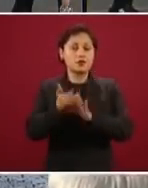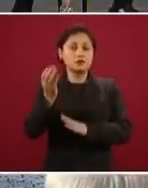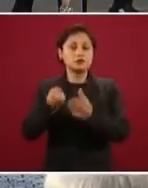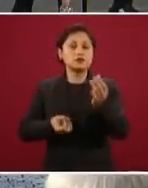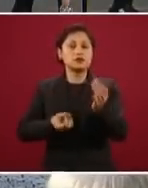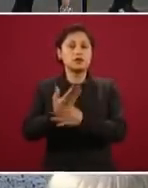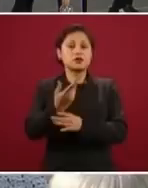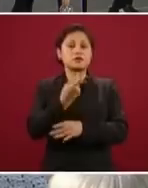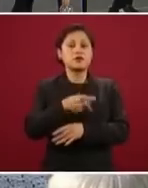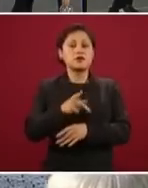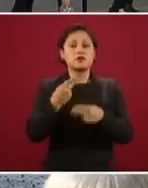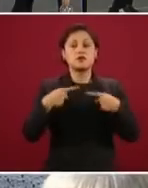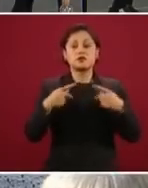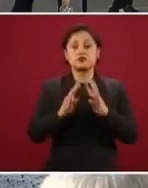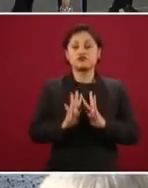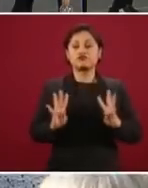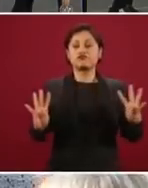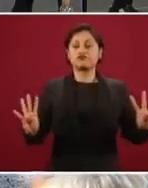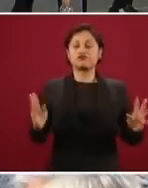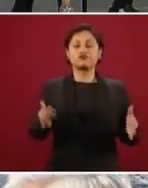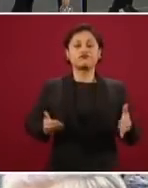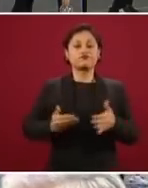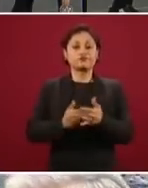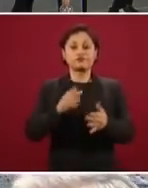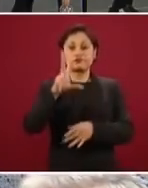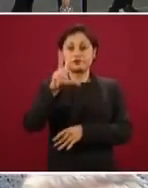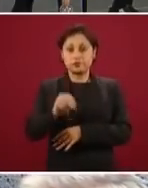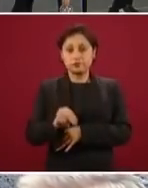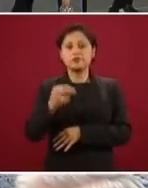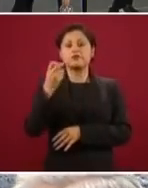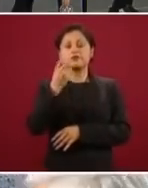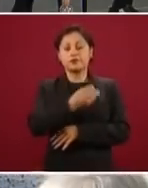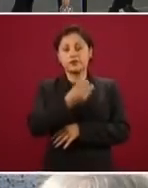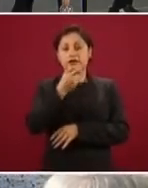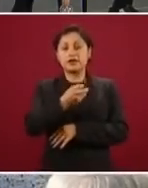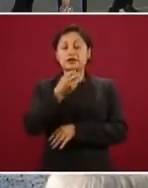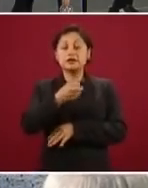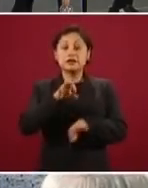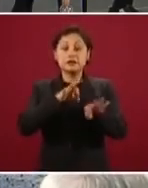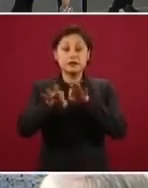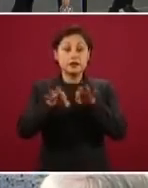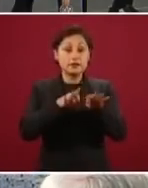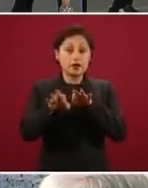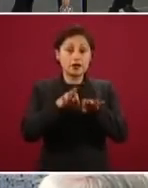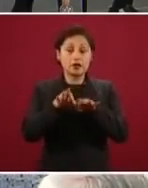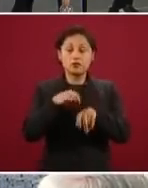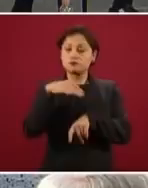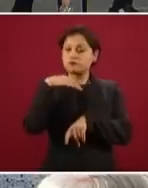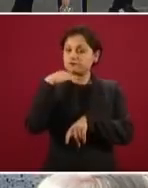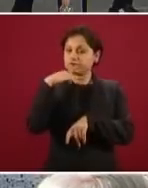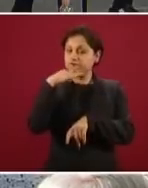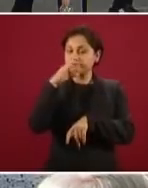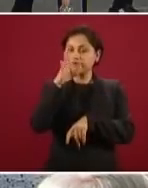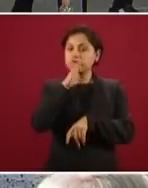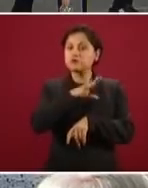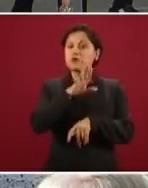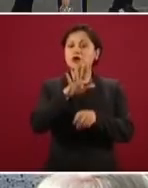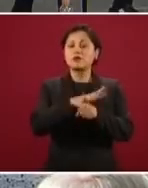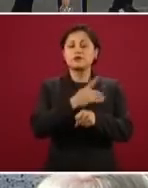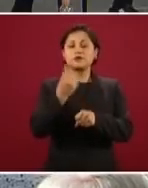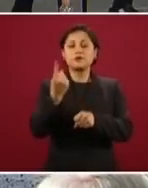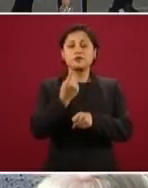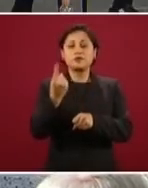aprovechado el trabajo de los auténticos trabajos portuarios la mesa directiva electa